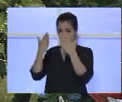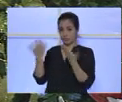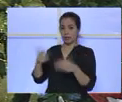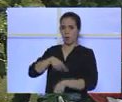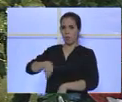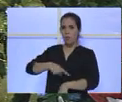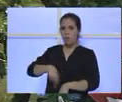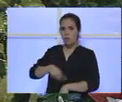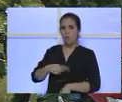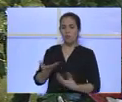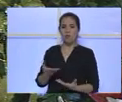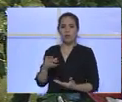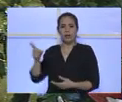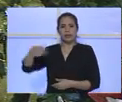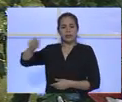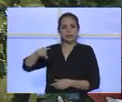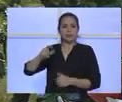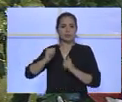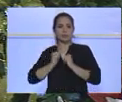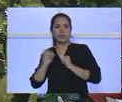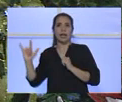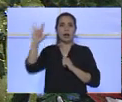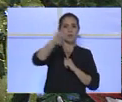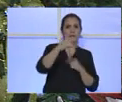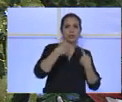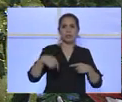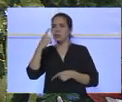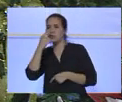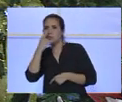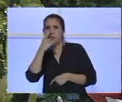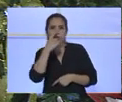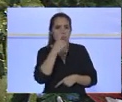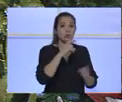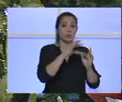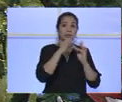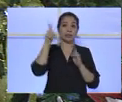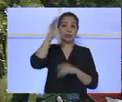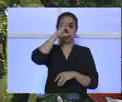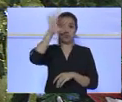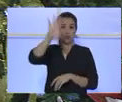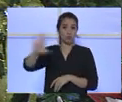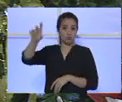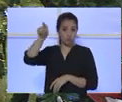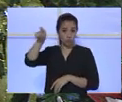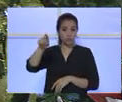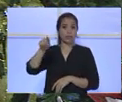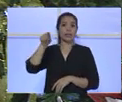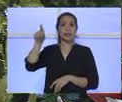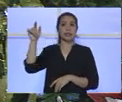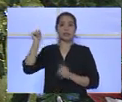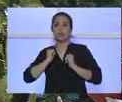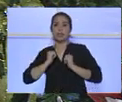de estar con servicios en los diferentes aeropuertos y especialmente aquí en el Silvio Pettirossi, haya tenido la gentileza de acercarse hasta